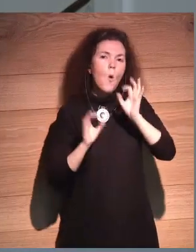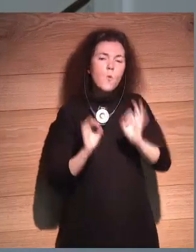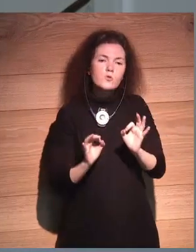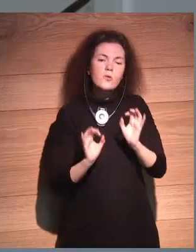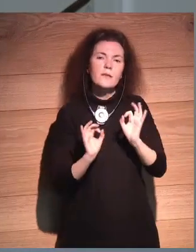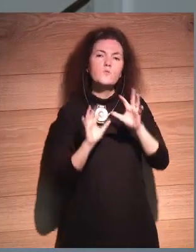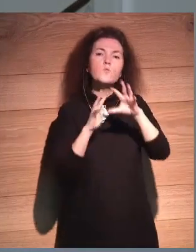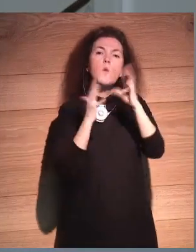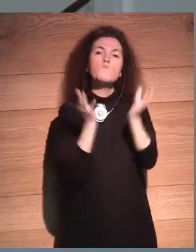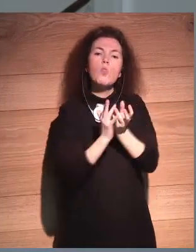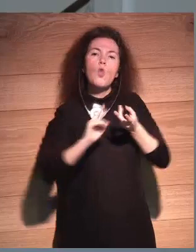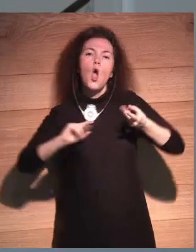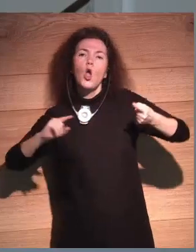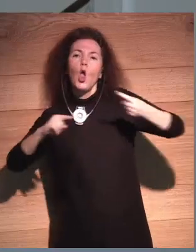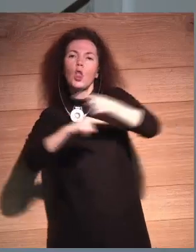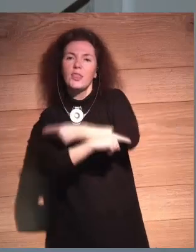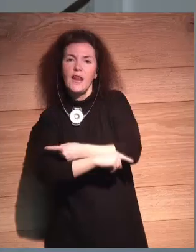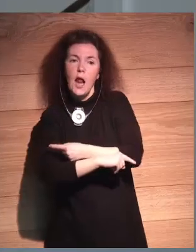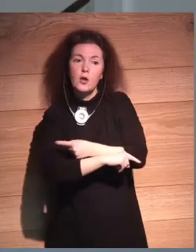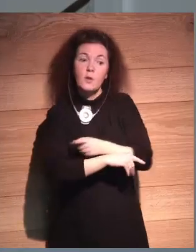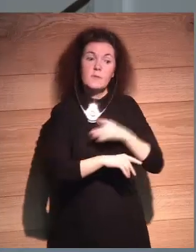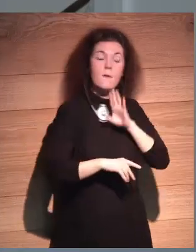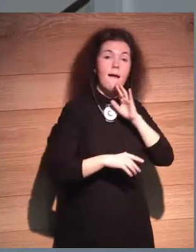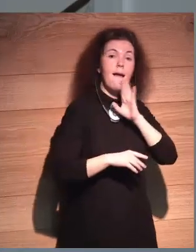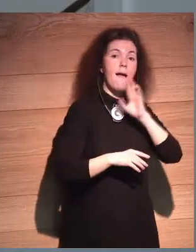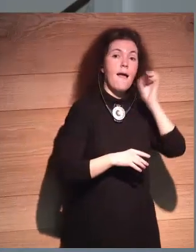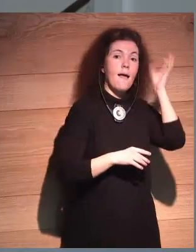mundo contrario a lo que nos ha ilustrado Gerd.